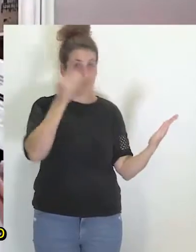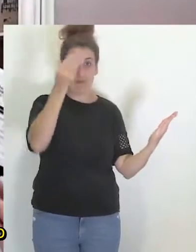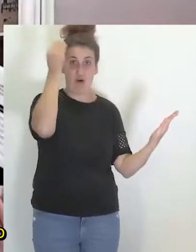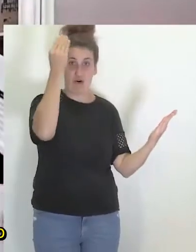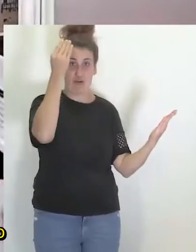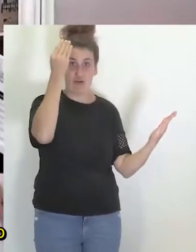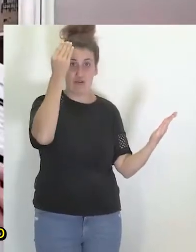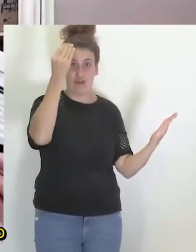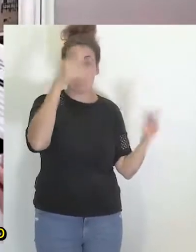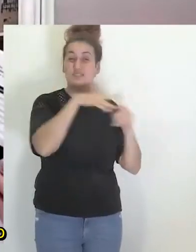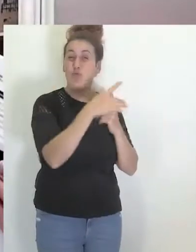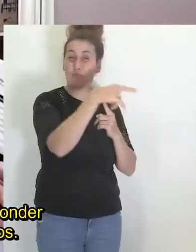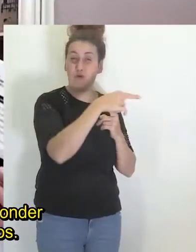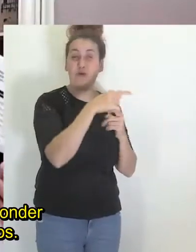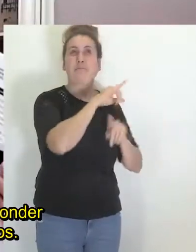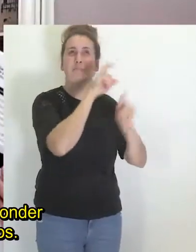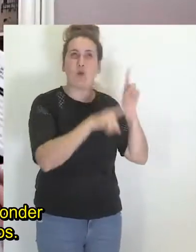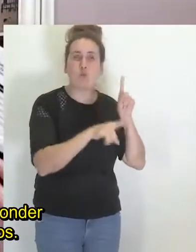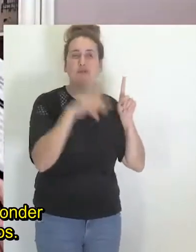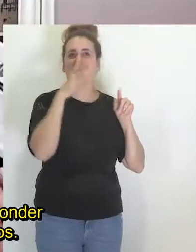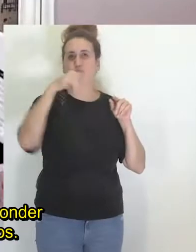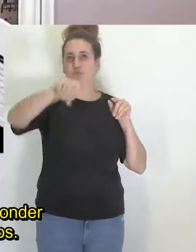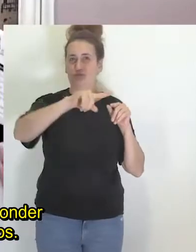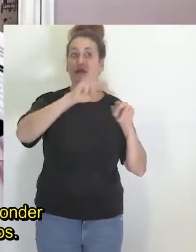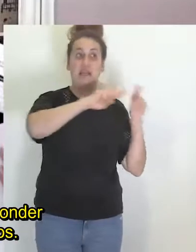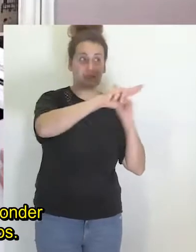que está sucediendo, lo que estábamos hablando y las preguntas que podéis